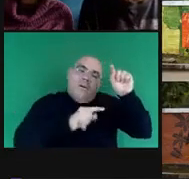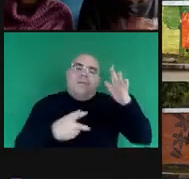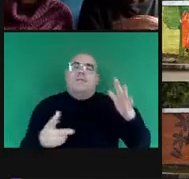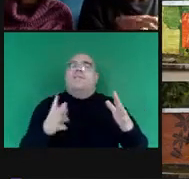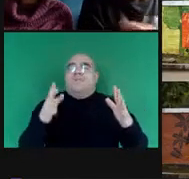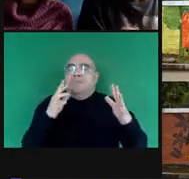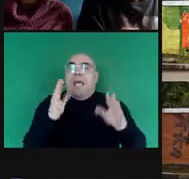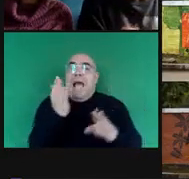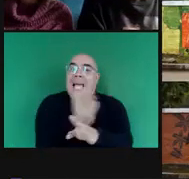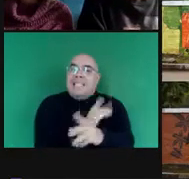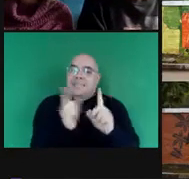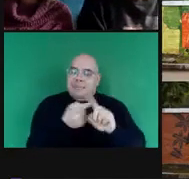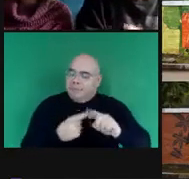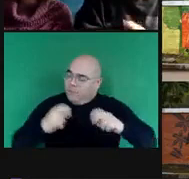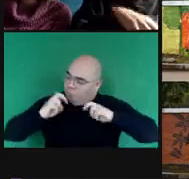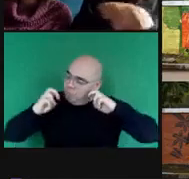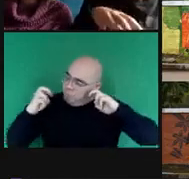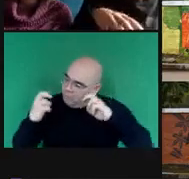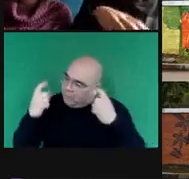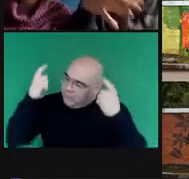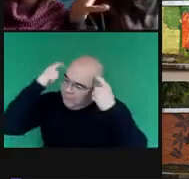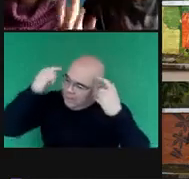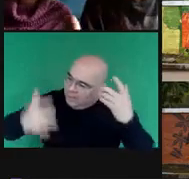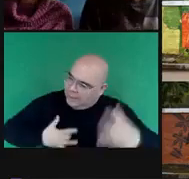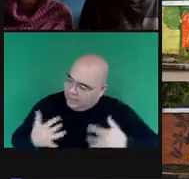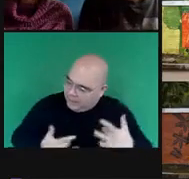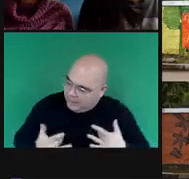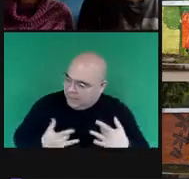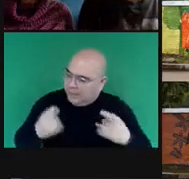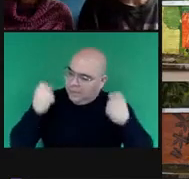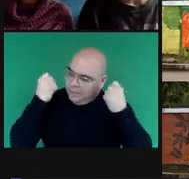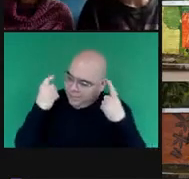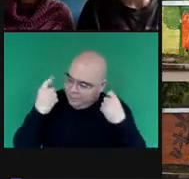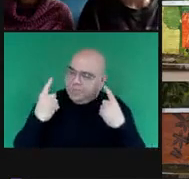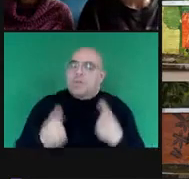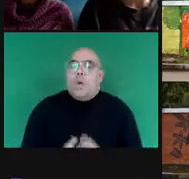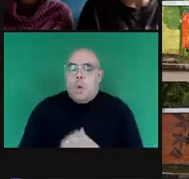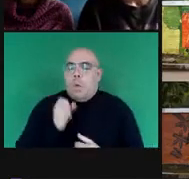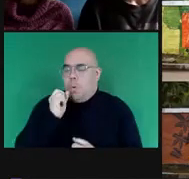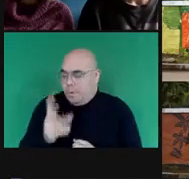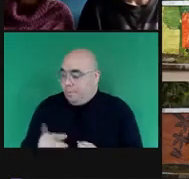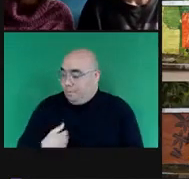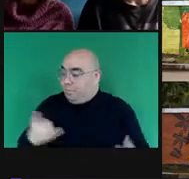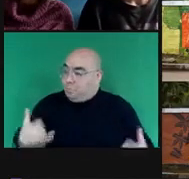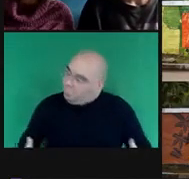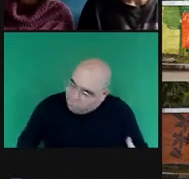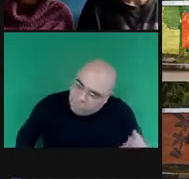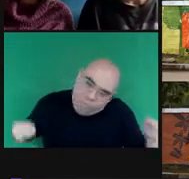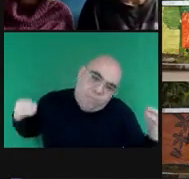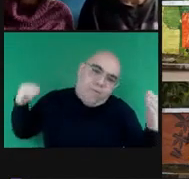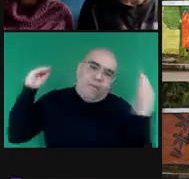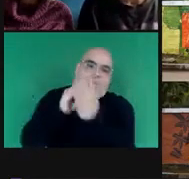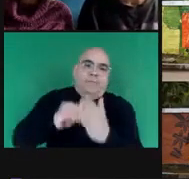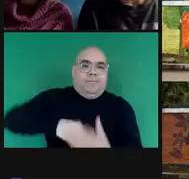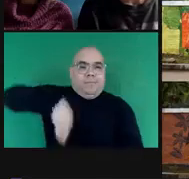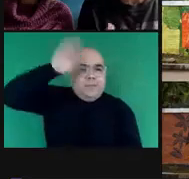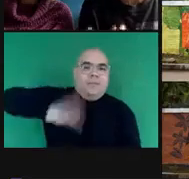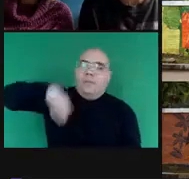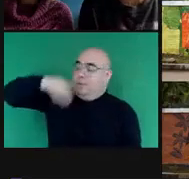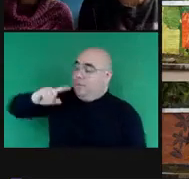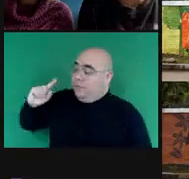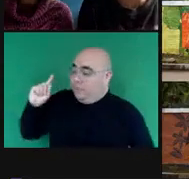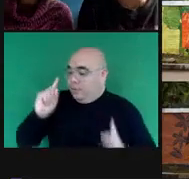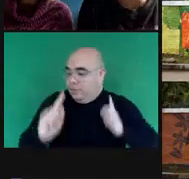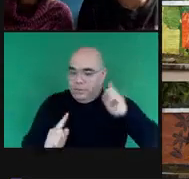cómo a partir de la experiencia se nutre esta teoría de la diversidad, ¿no? Esta sensación de por